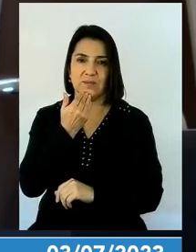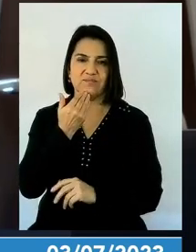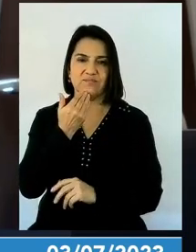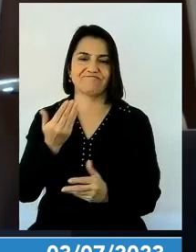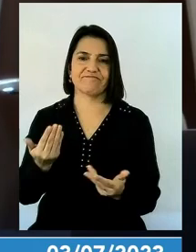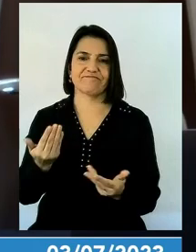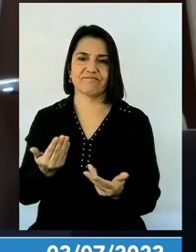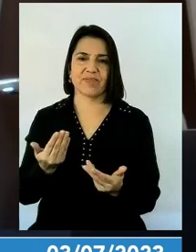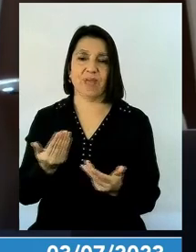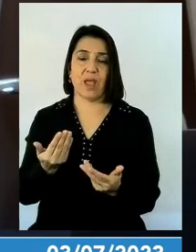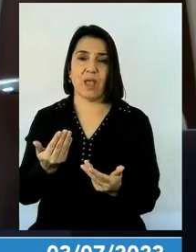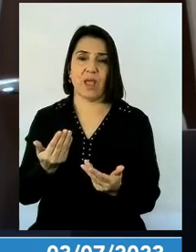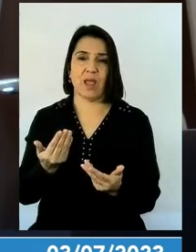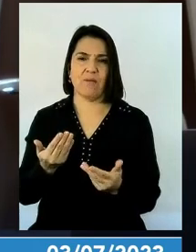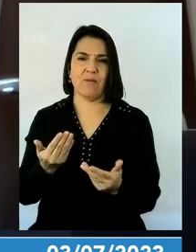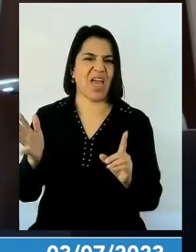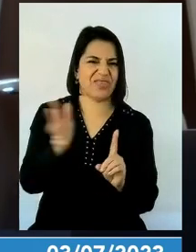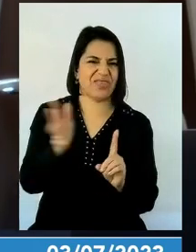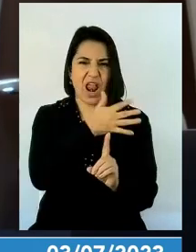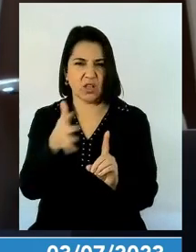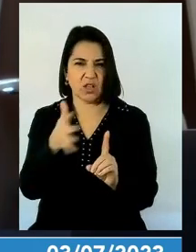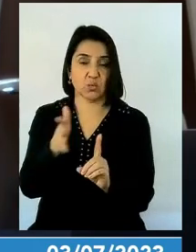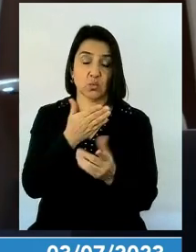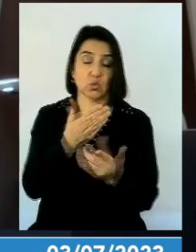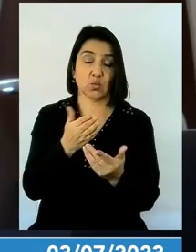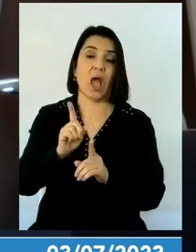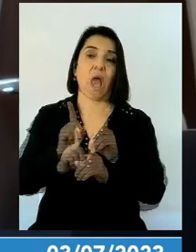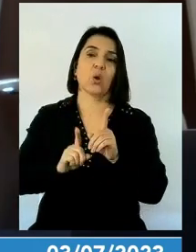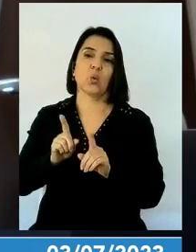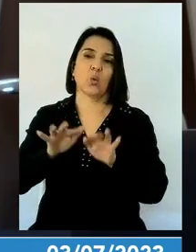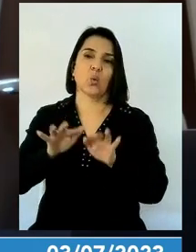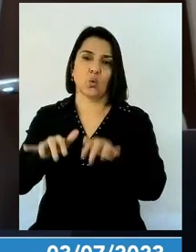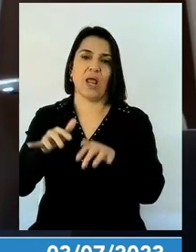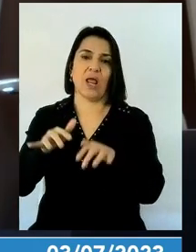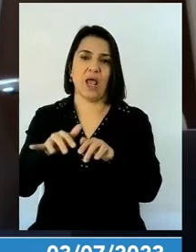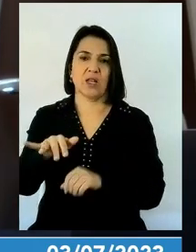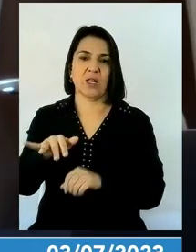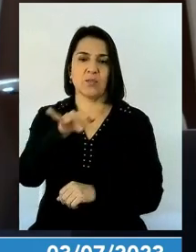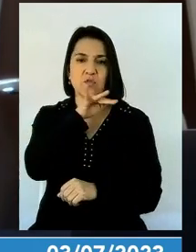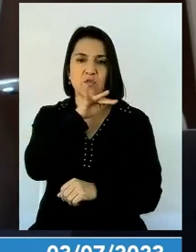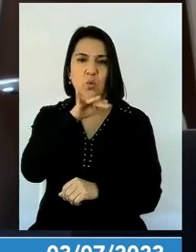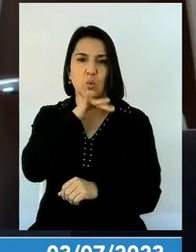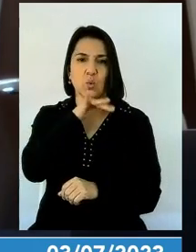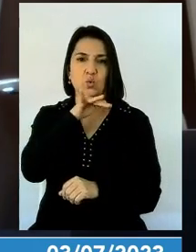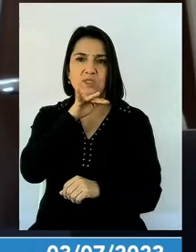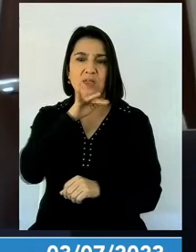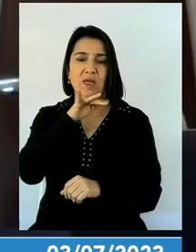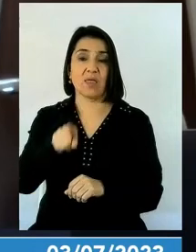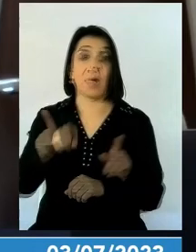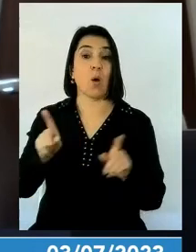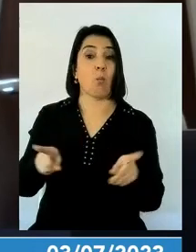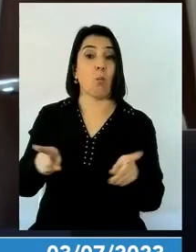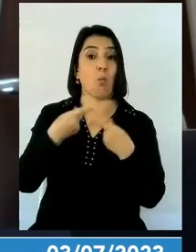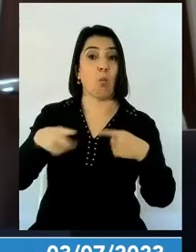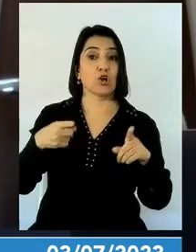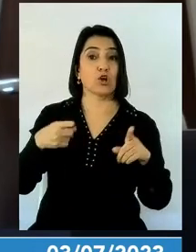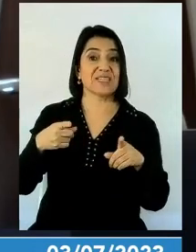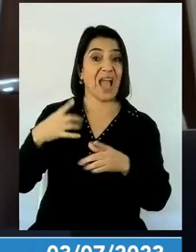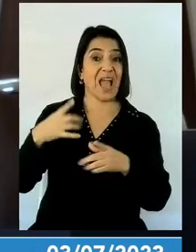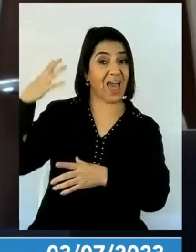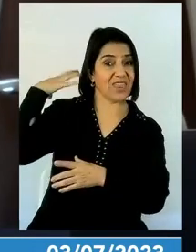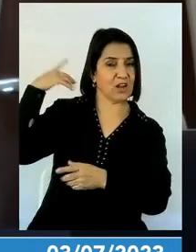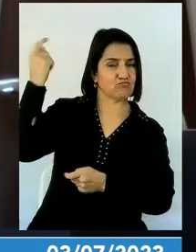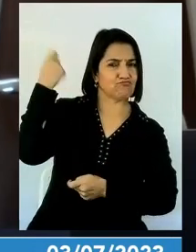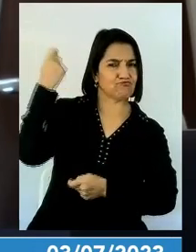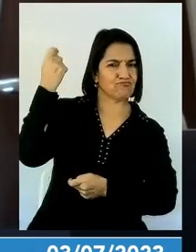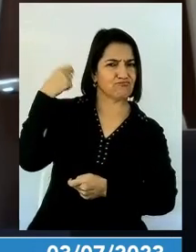maltrato con respecto a aquellos animales que son usados por los organilleros. La verdad que ya ahí es un